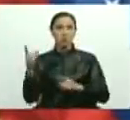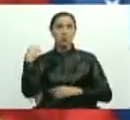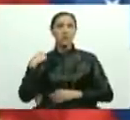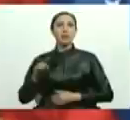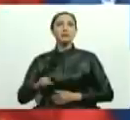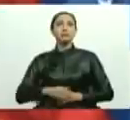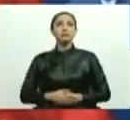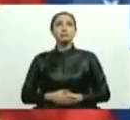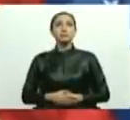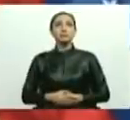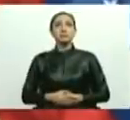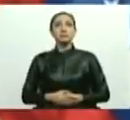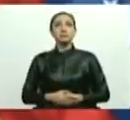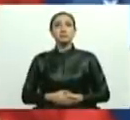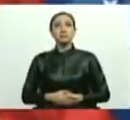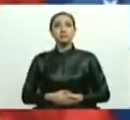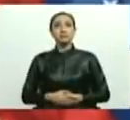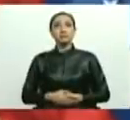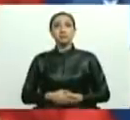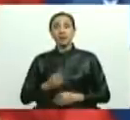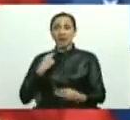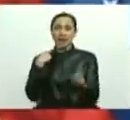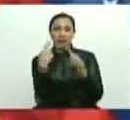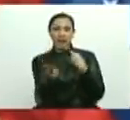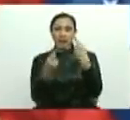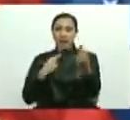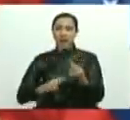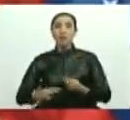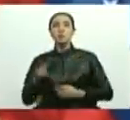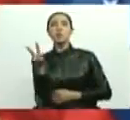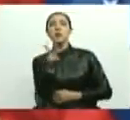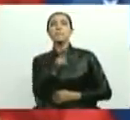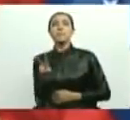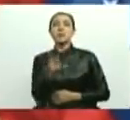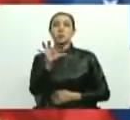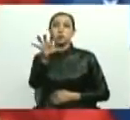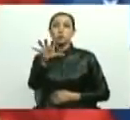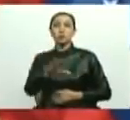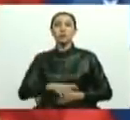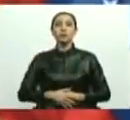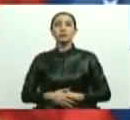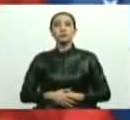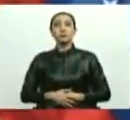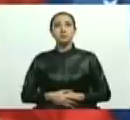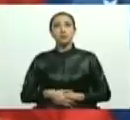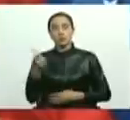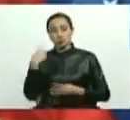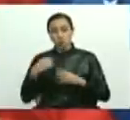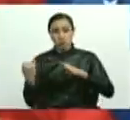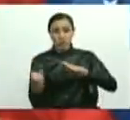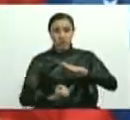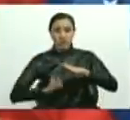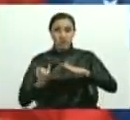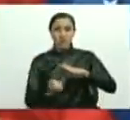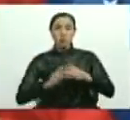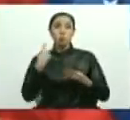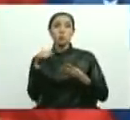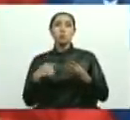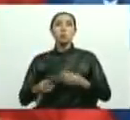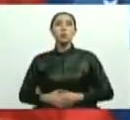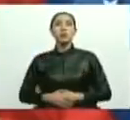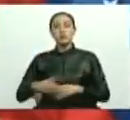Refería que existía una relación directa entre el Estado venezolano, las instituciones venezolanas y